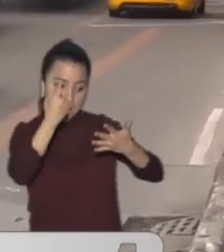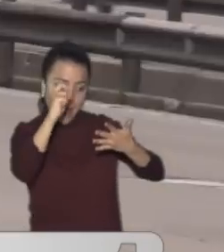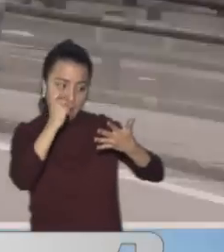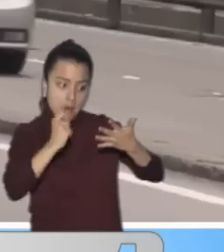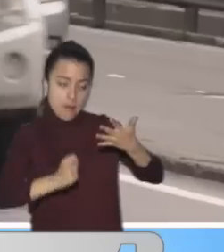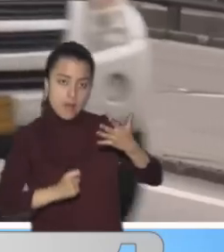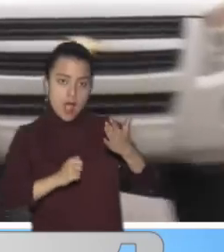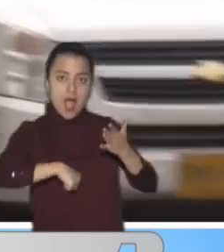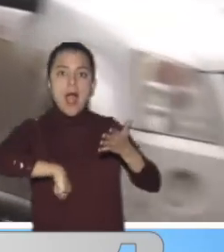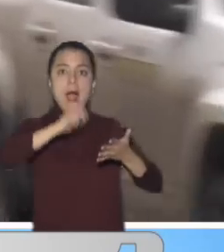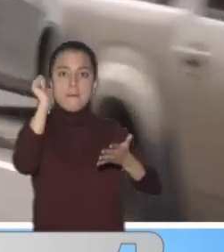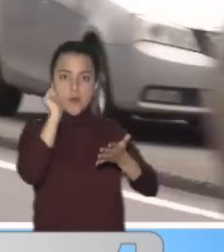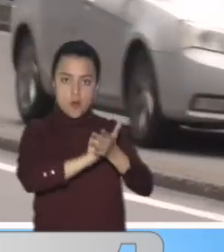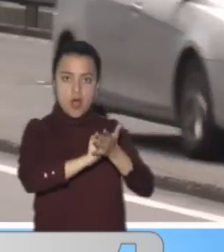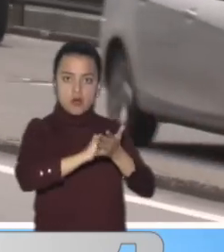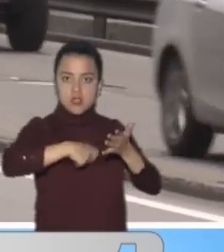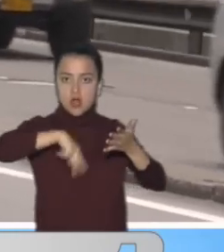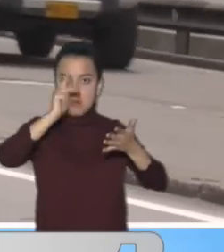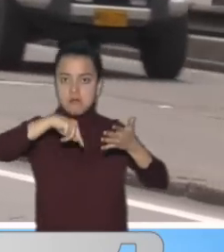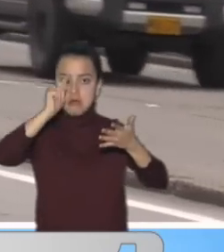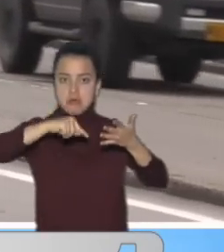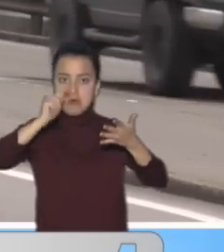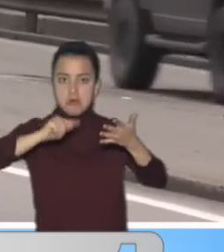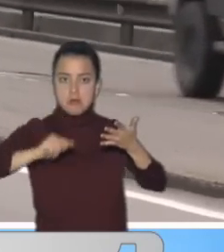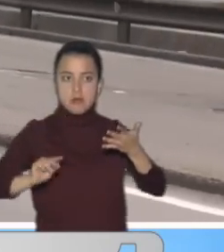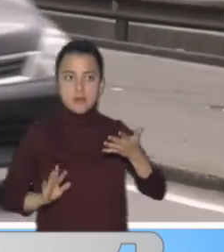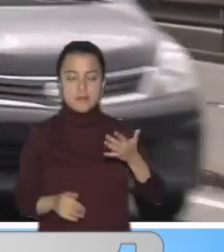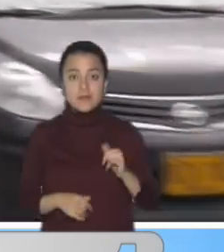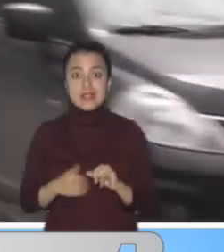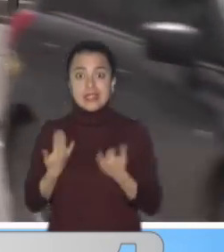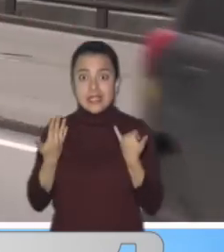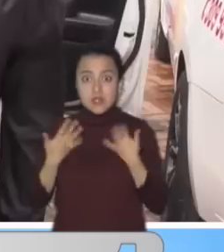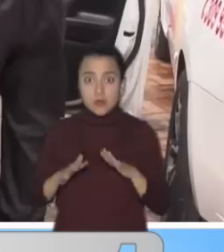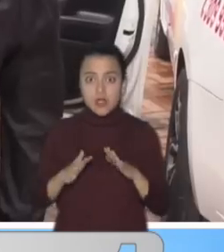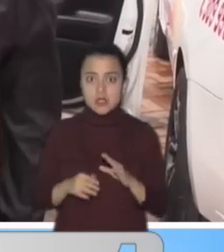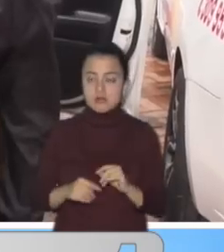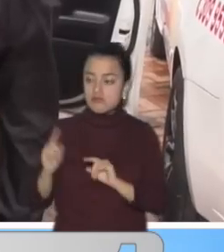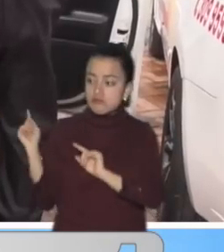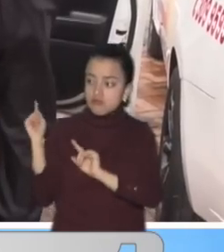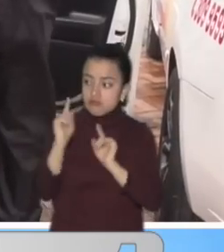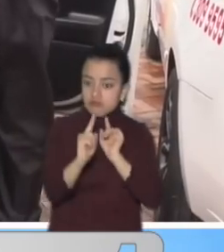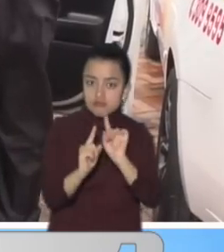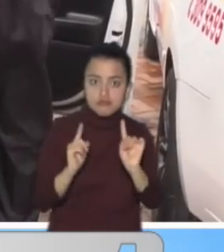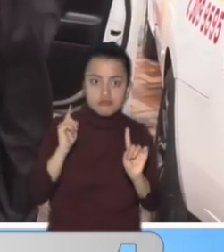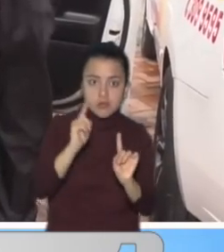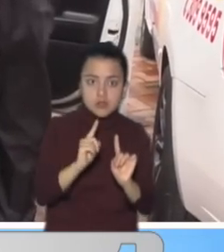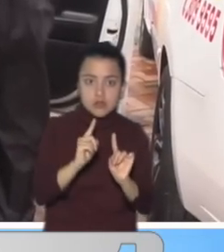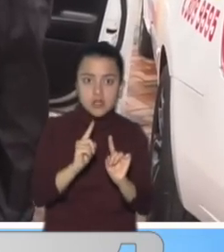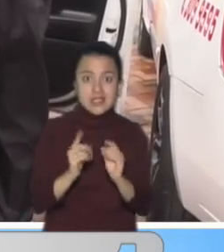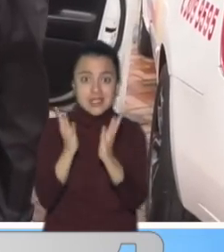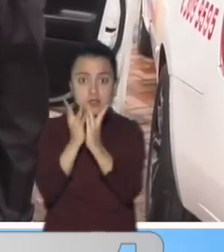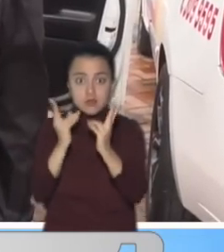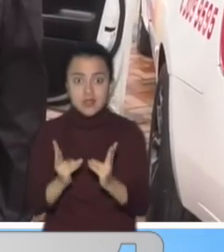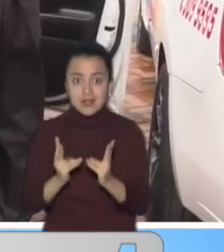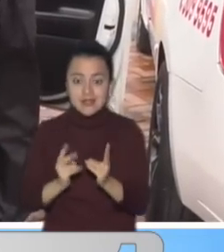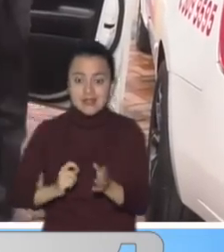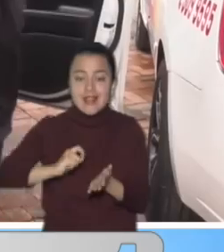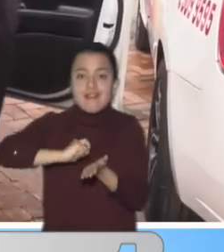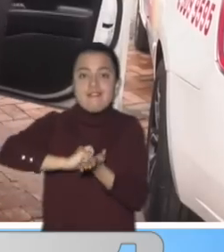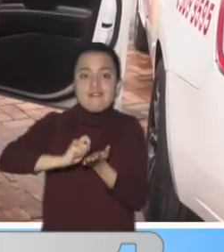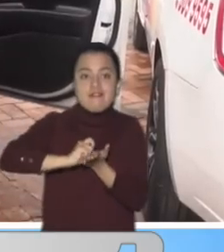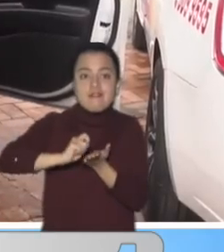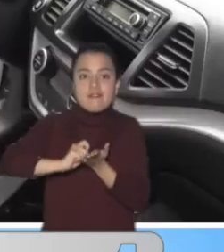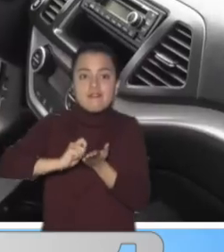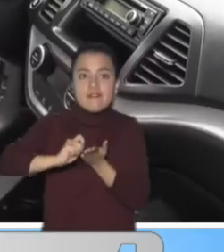del servicio, ellos deben tener evidencias de la comparecencia de los alumnos y de los procesos de formación teórica y práctica. ¿Estas